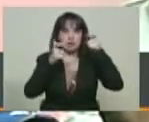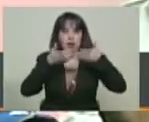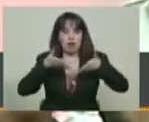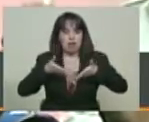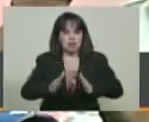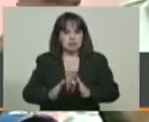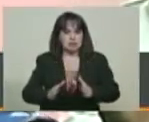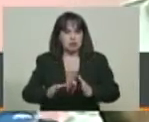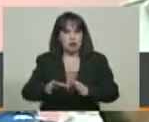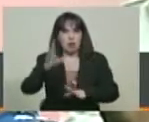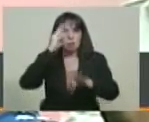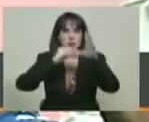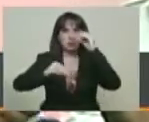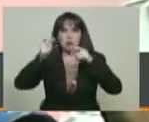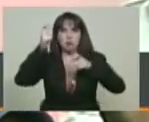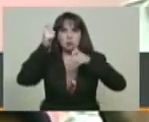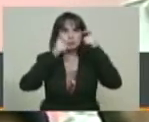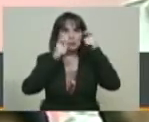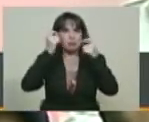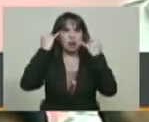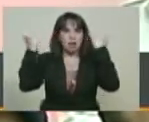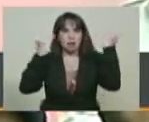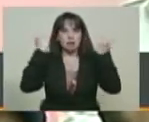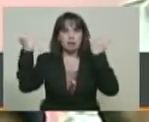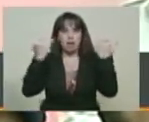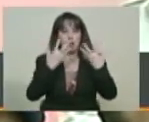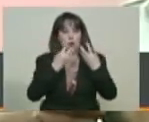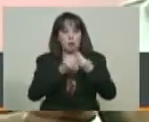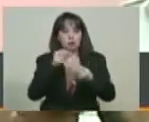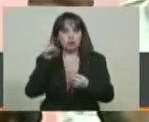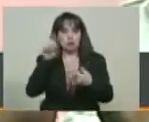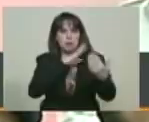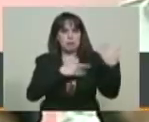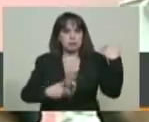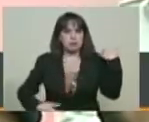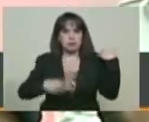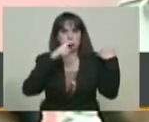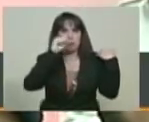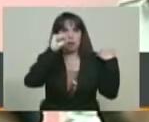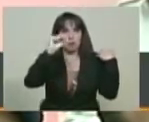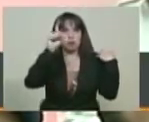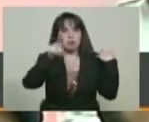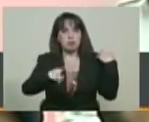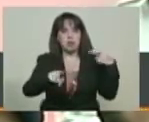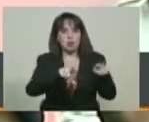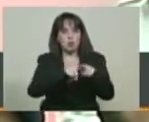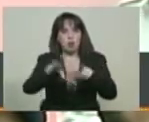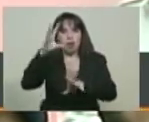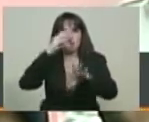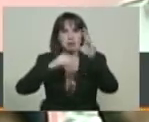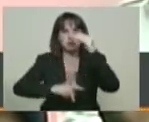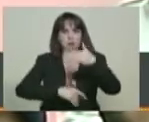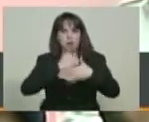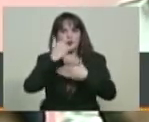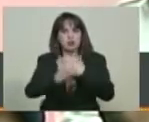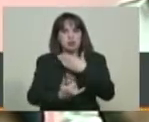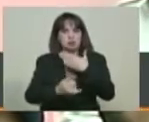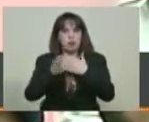él y formados junto a usted y junto a Chávez, presidente, con ese proyecto de país. Queremos también